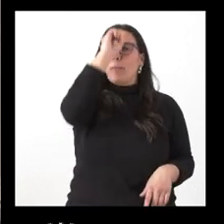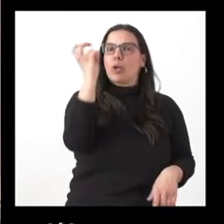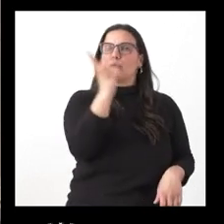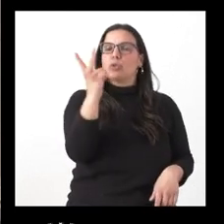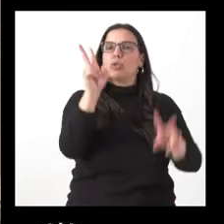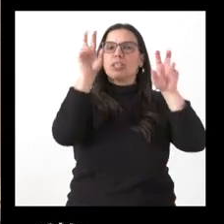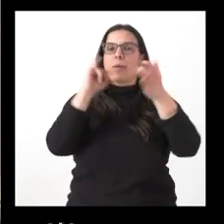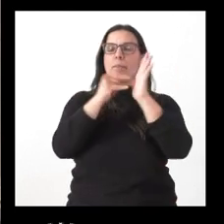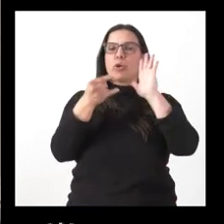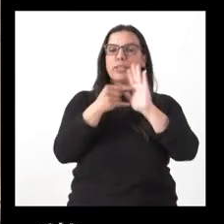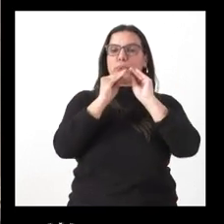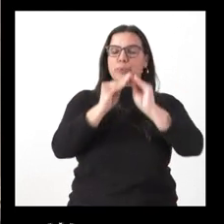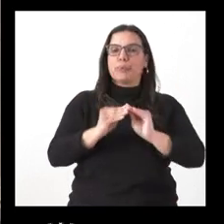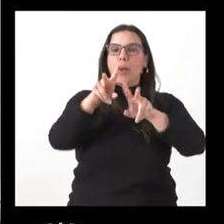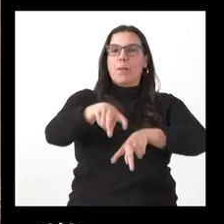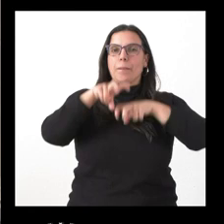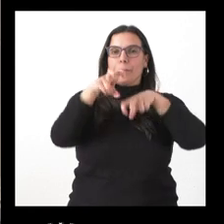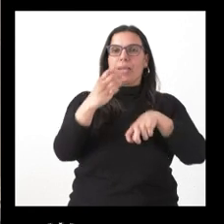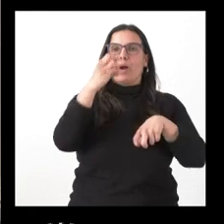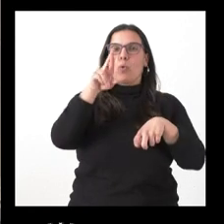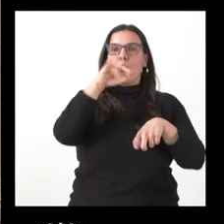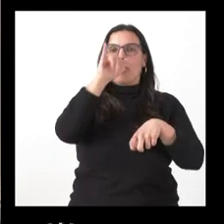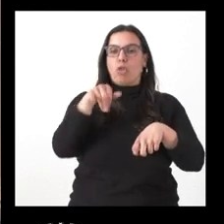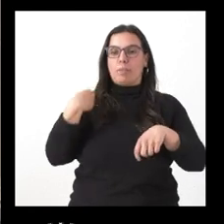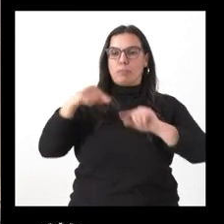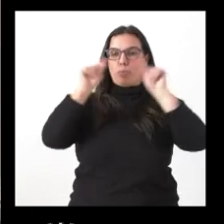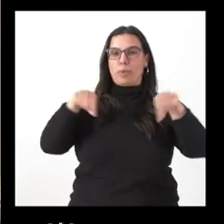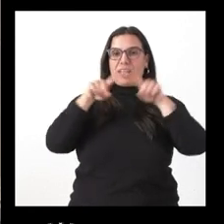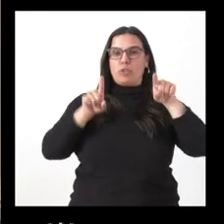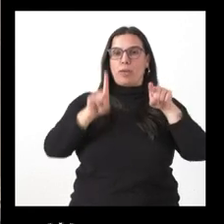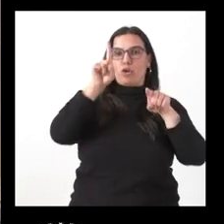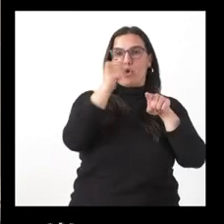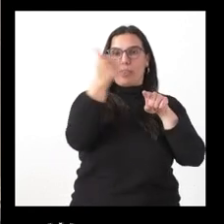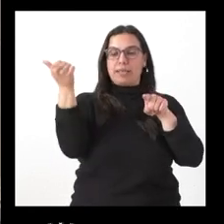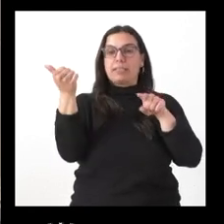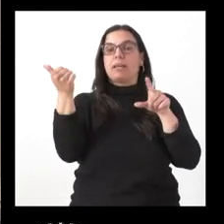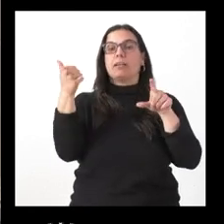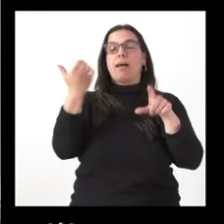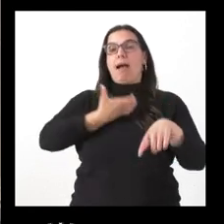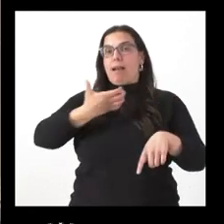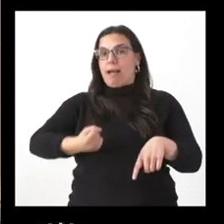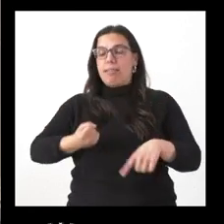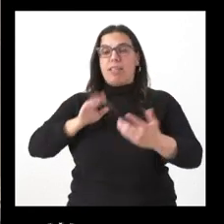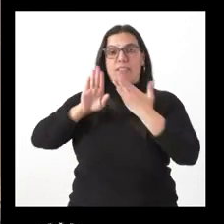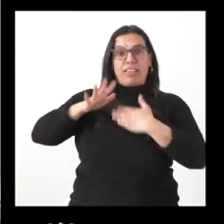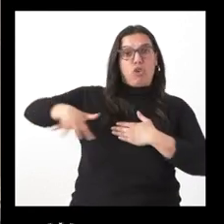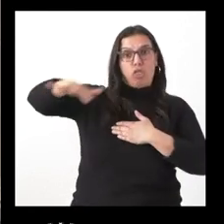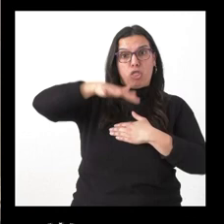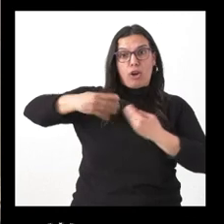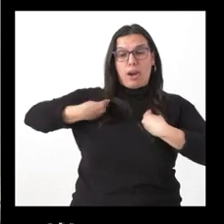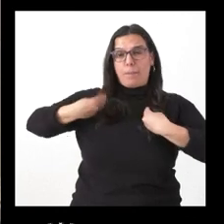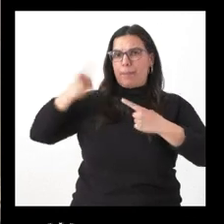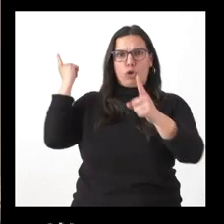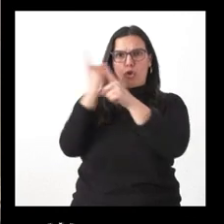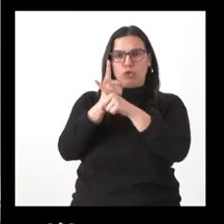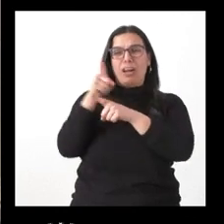el proyecto de instalación de una mina de cuarzo en el nordeste de Segovia al que se oponen tanto alcaldes como vecinos de la zona y contra el que se